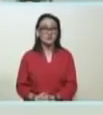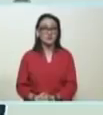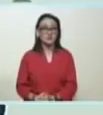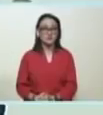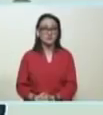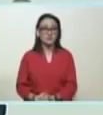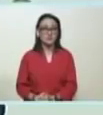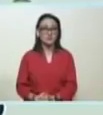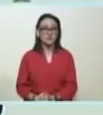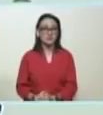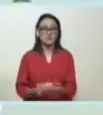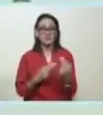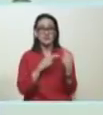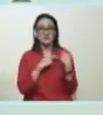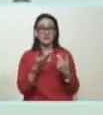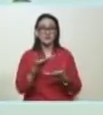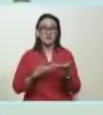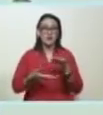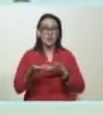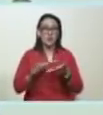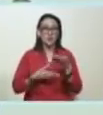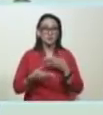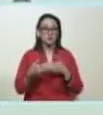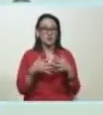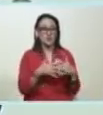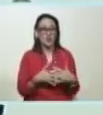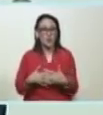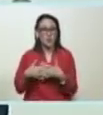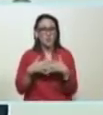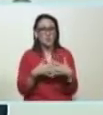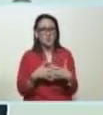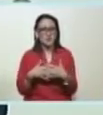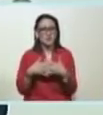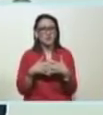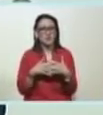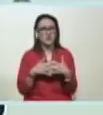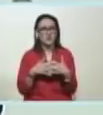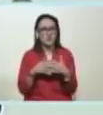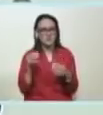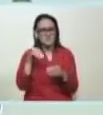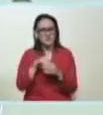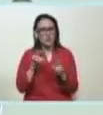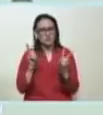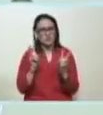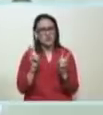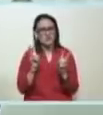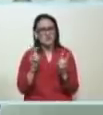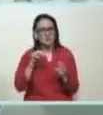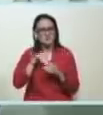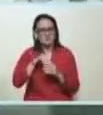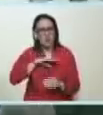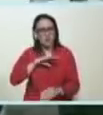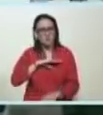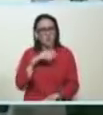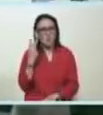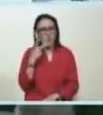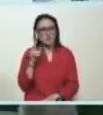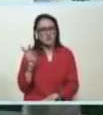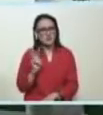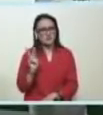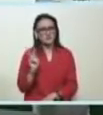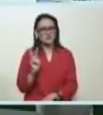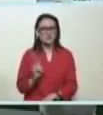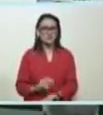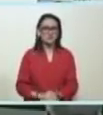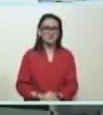de que el encargado de negocios de Estados Unidos, Todd Robinson, se inmiscuyó en los asuntos internos de la política